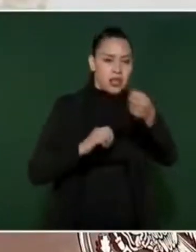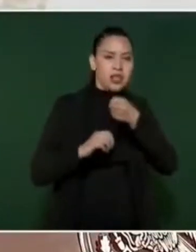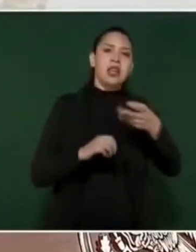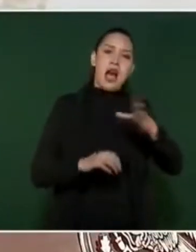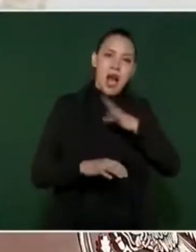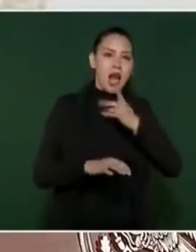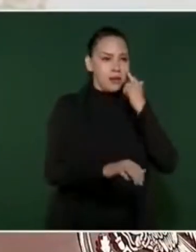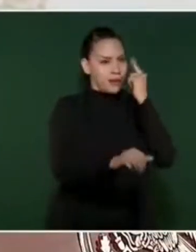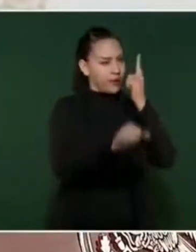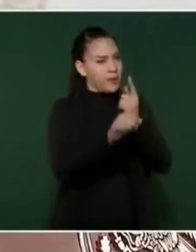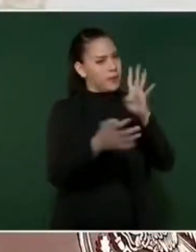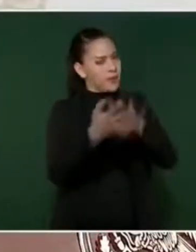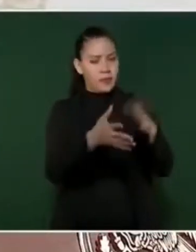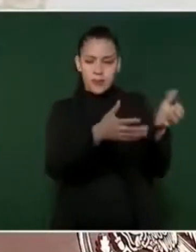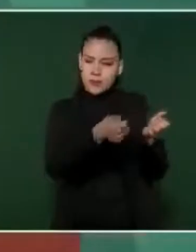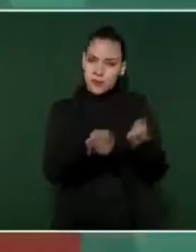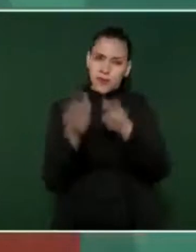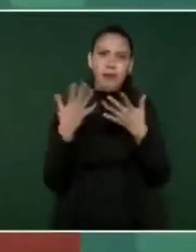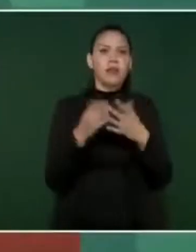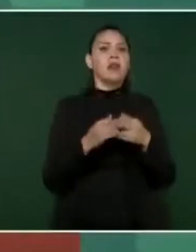detenidos, ya